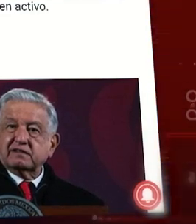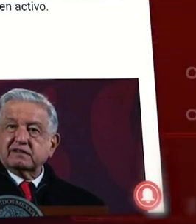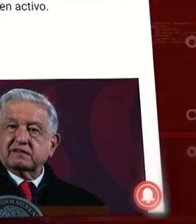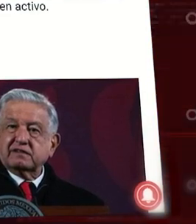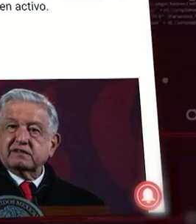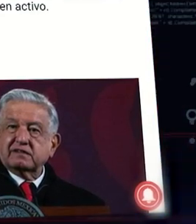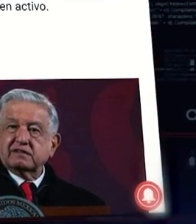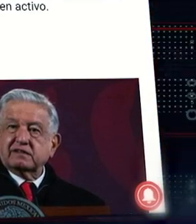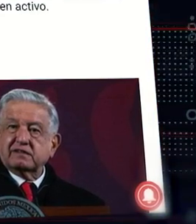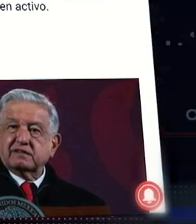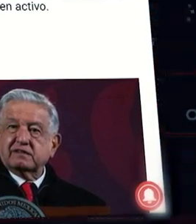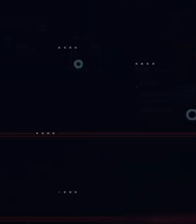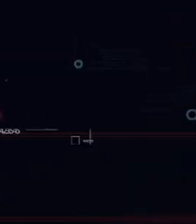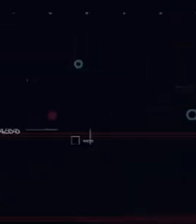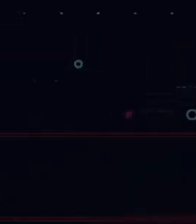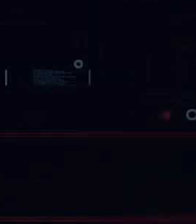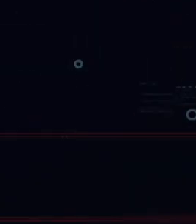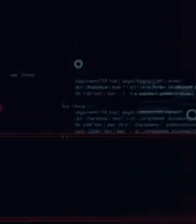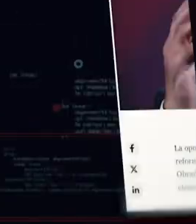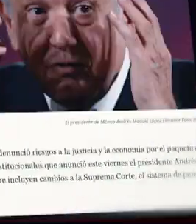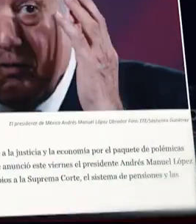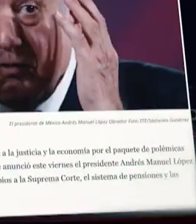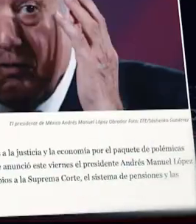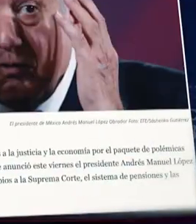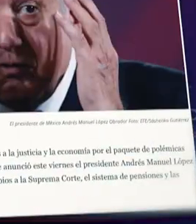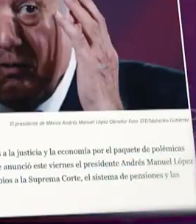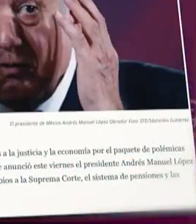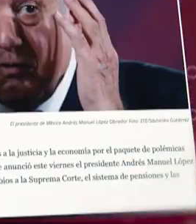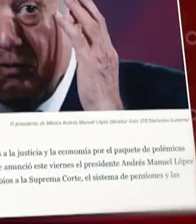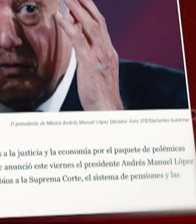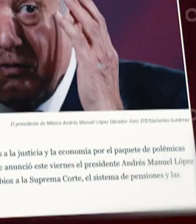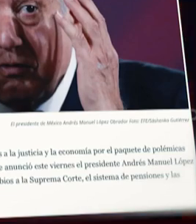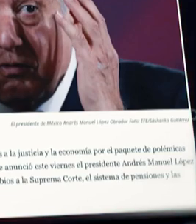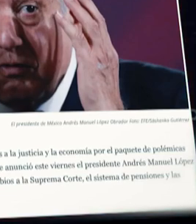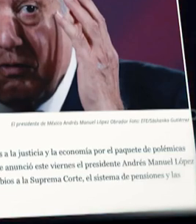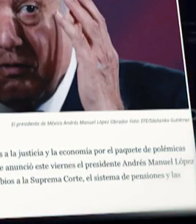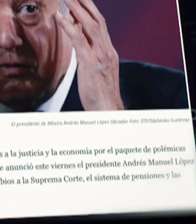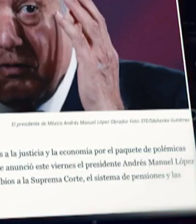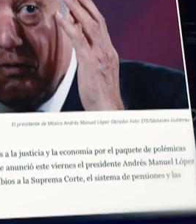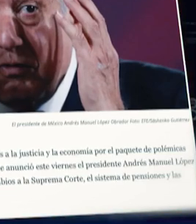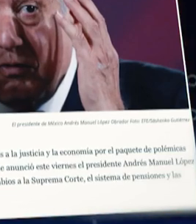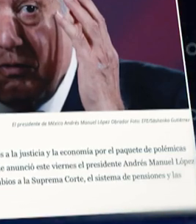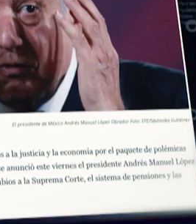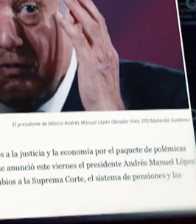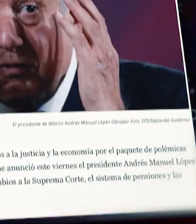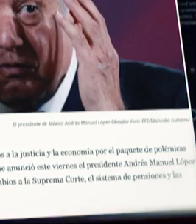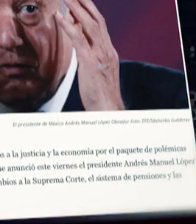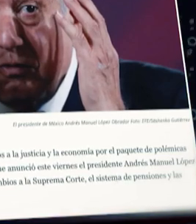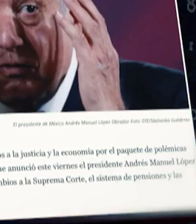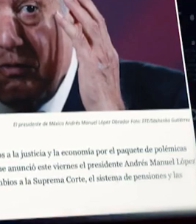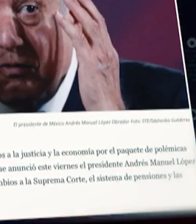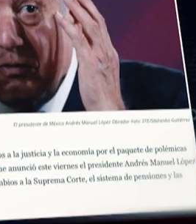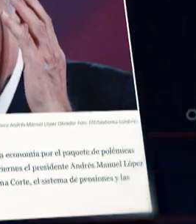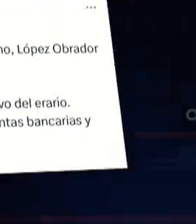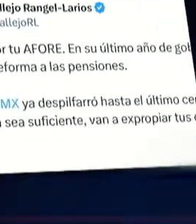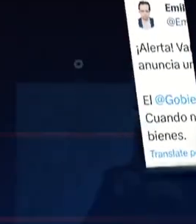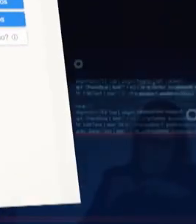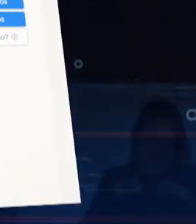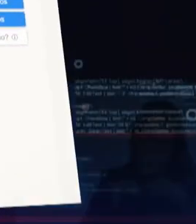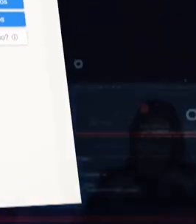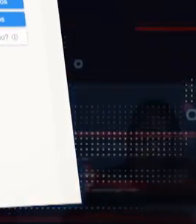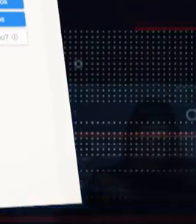pensiones. A pesar de que aún no se conoce el contenido de esta modificación constitucional, en redes sociales y medios de